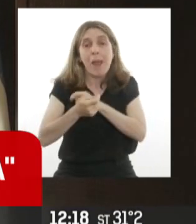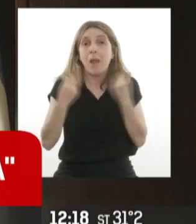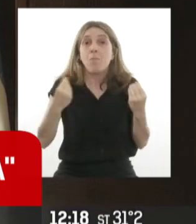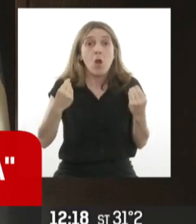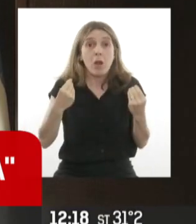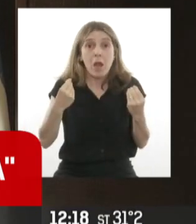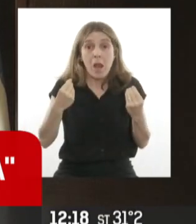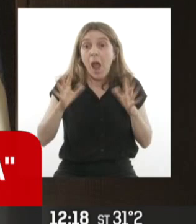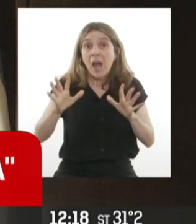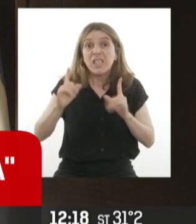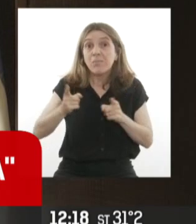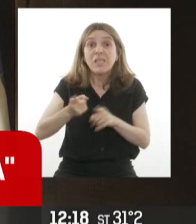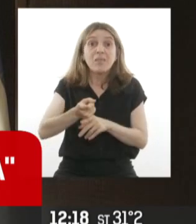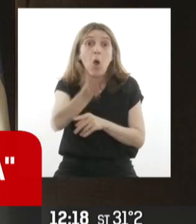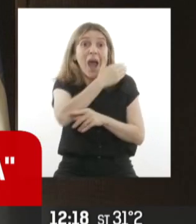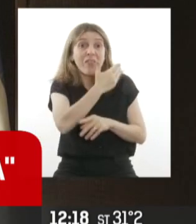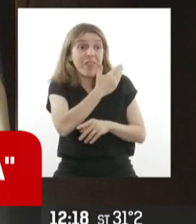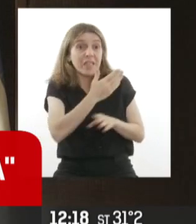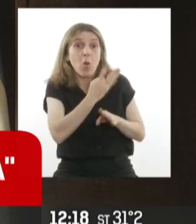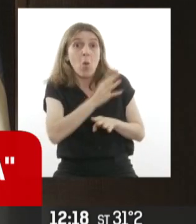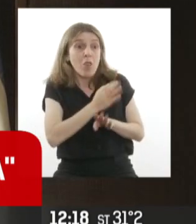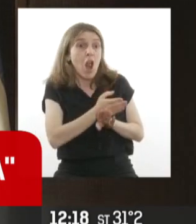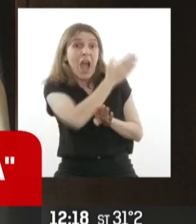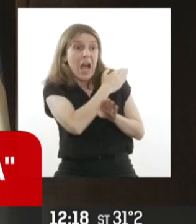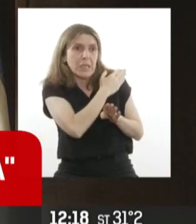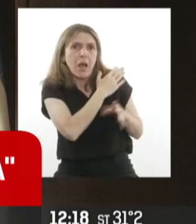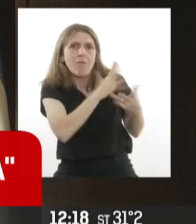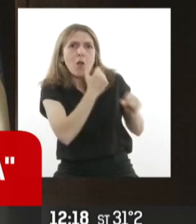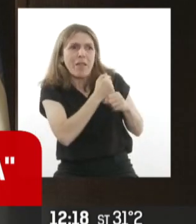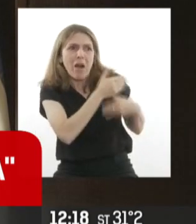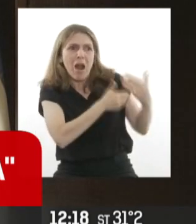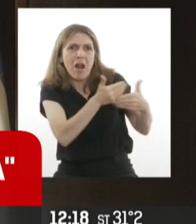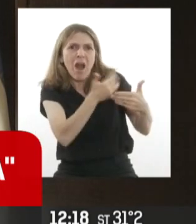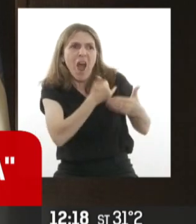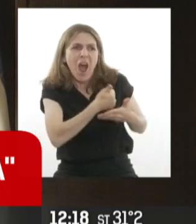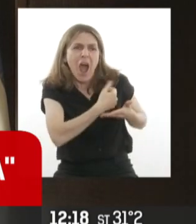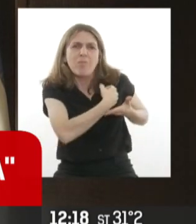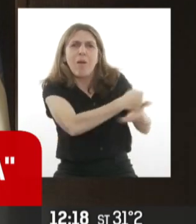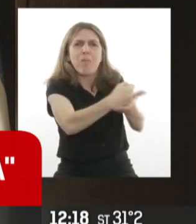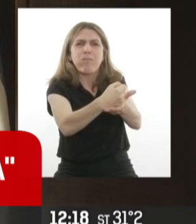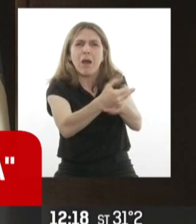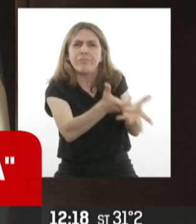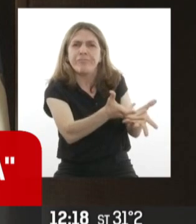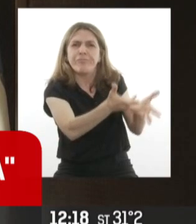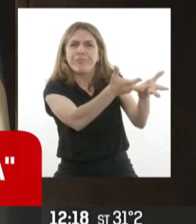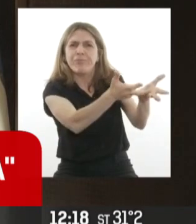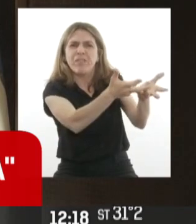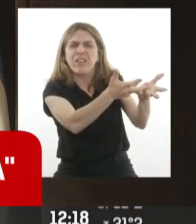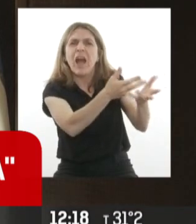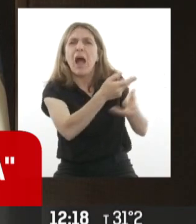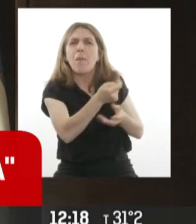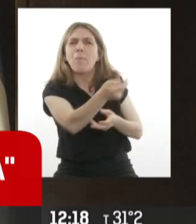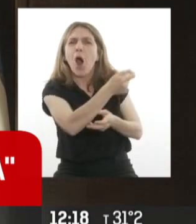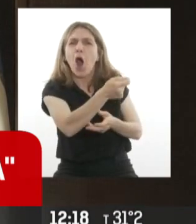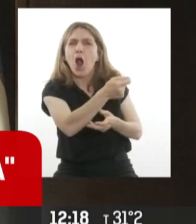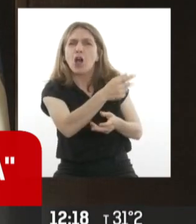vía, lo único que generemos es una perversa distribución de los ingresos, donde unos muy pocos